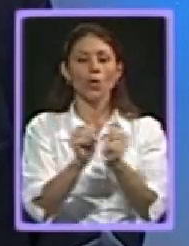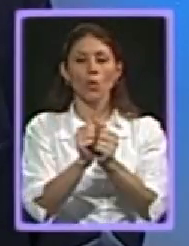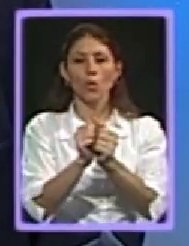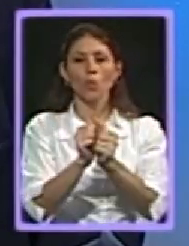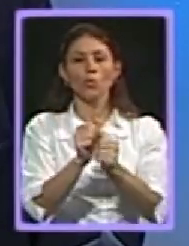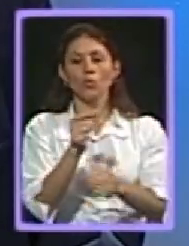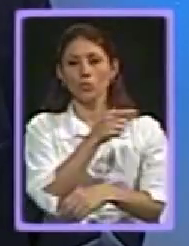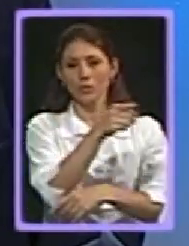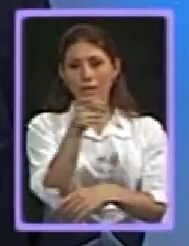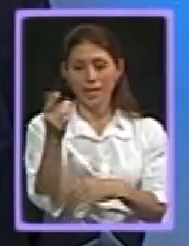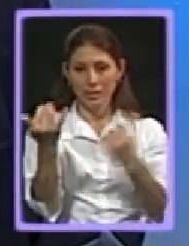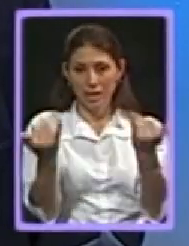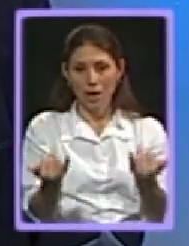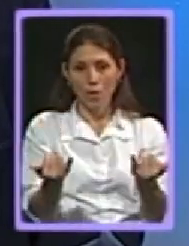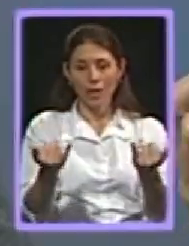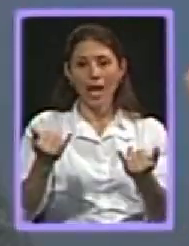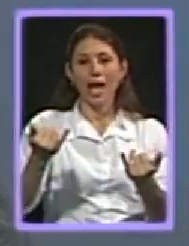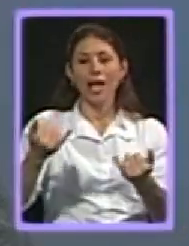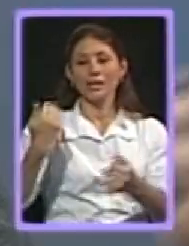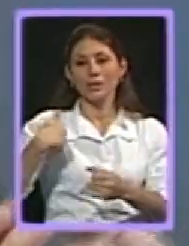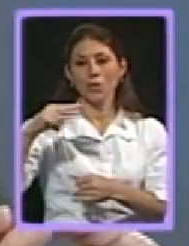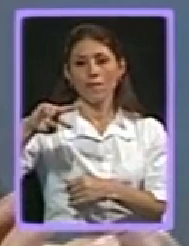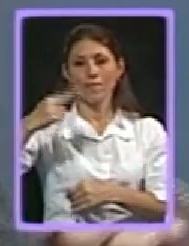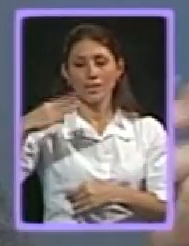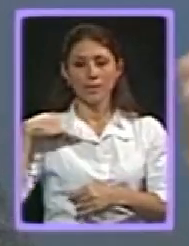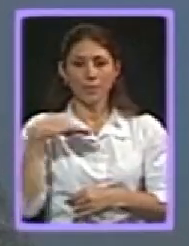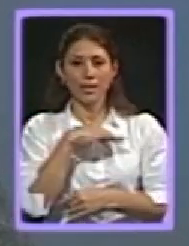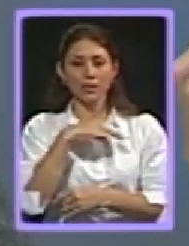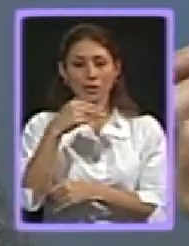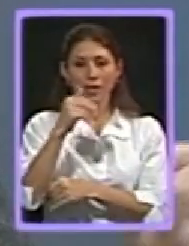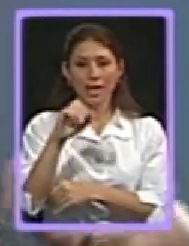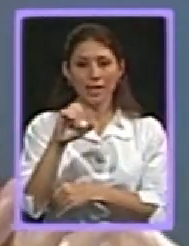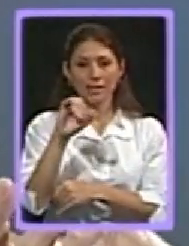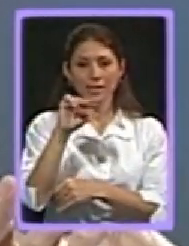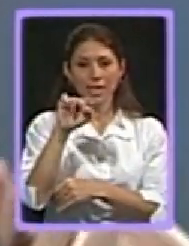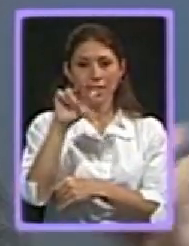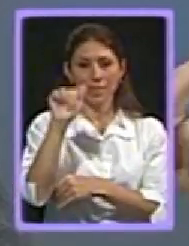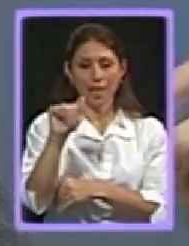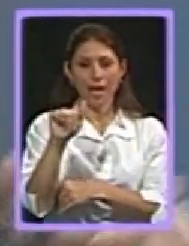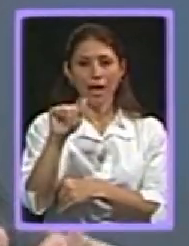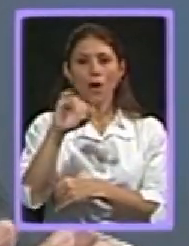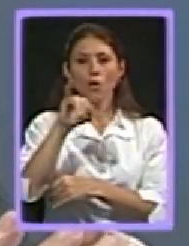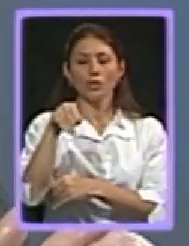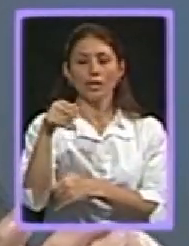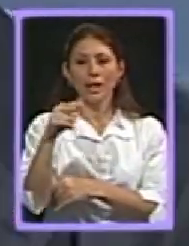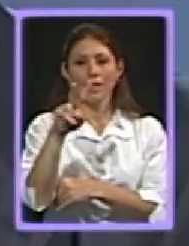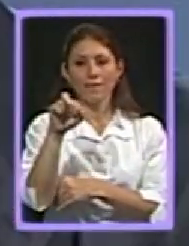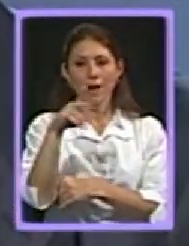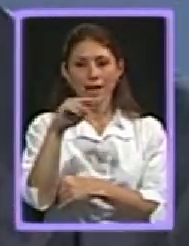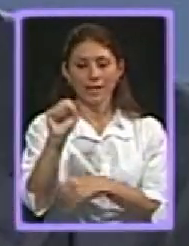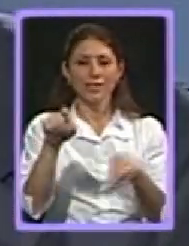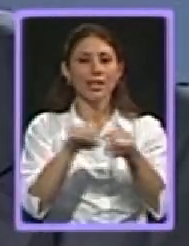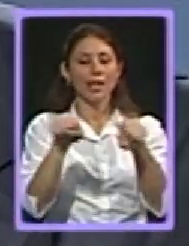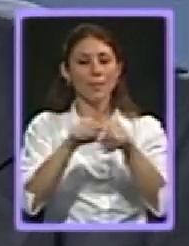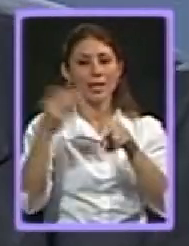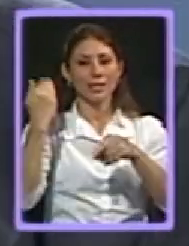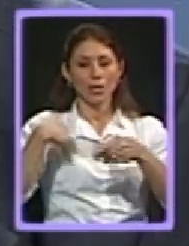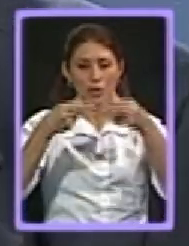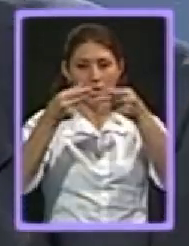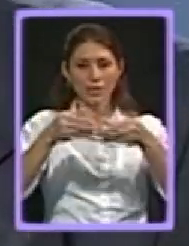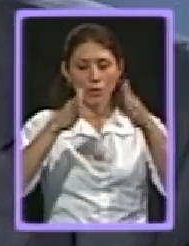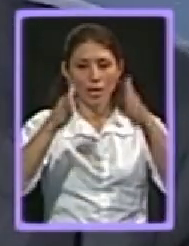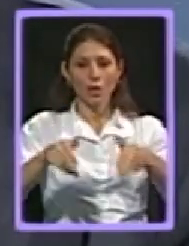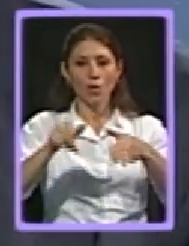con ustedes al señor viceministro de Hacienda, don José Adrián Vargas, y al señor tesorero nacional, don Gabriel